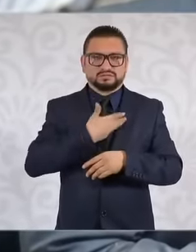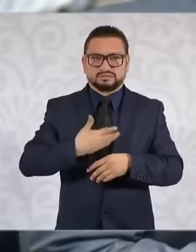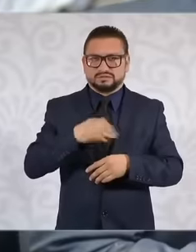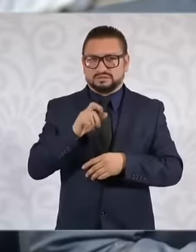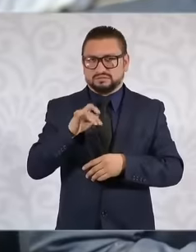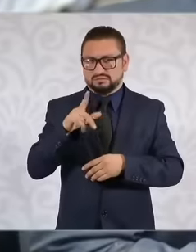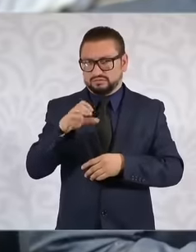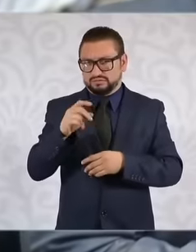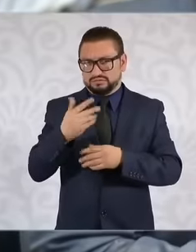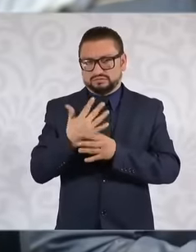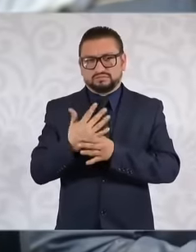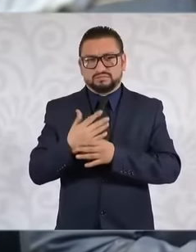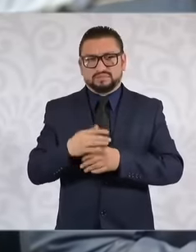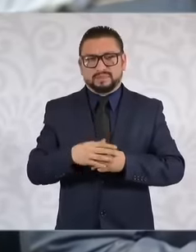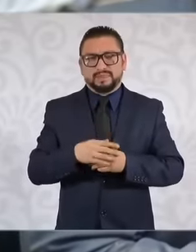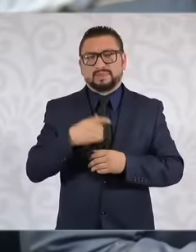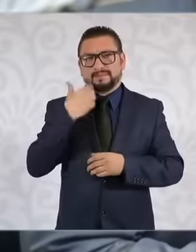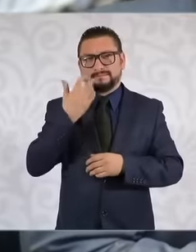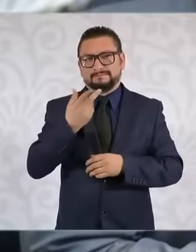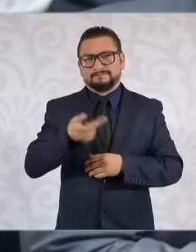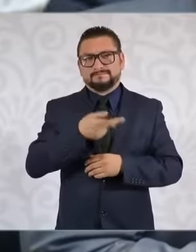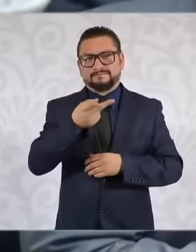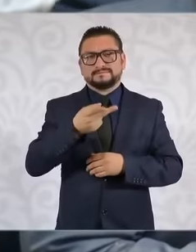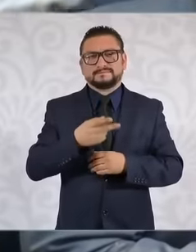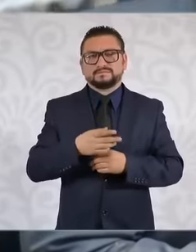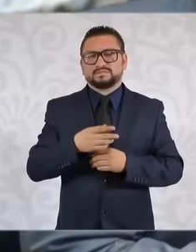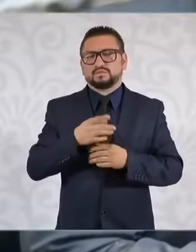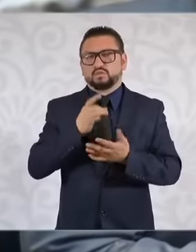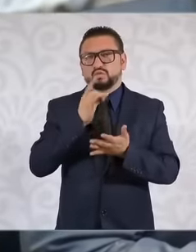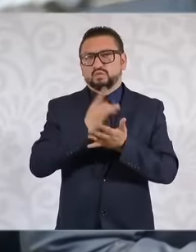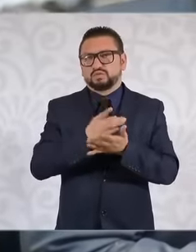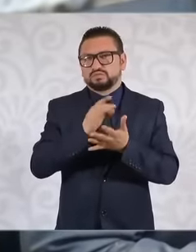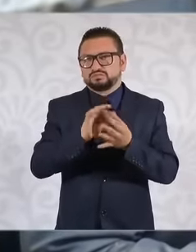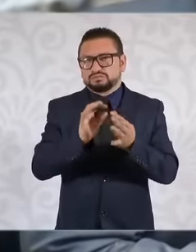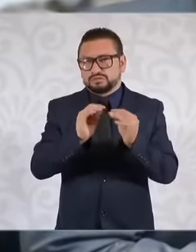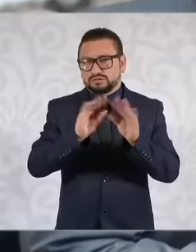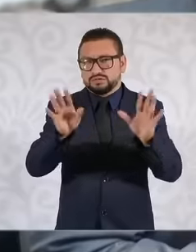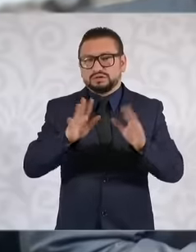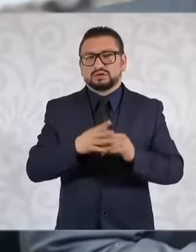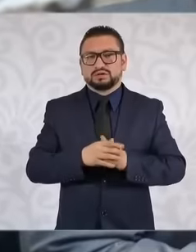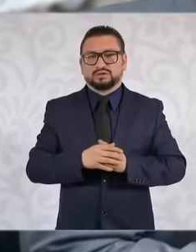Obrador. Yo le quisiera preguntar, solo para precisar, Presidenta, si